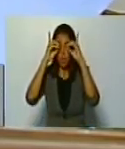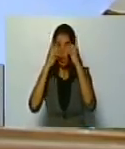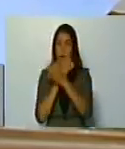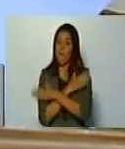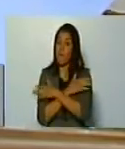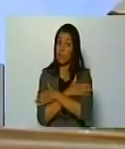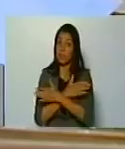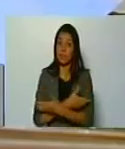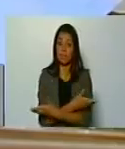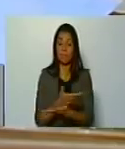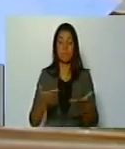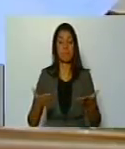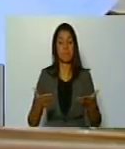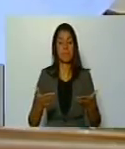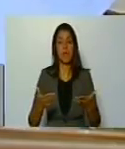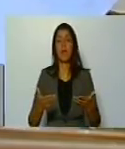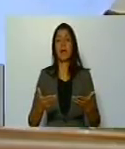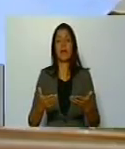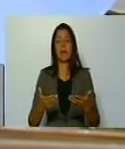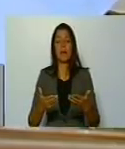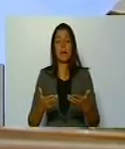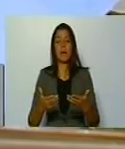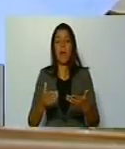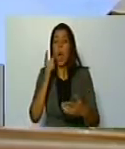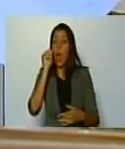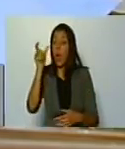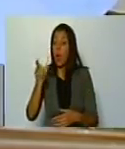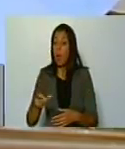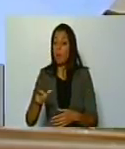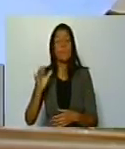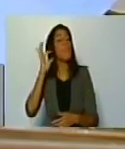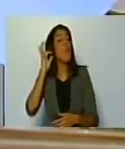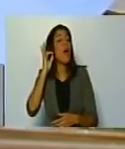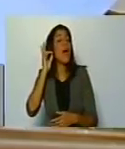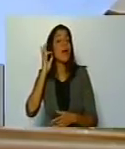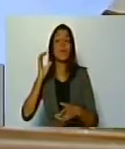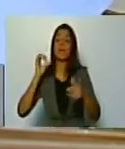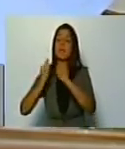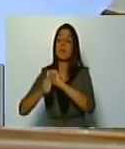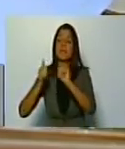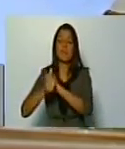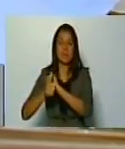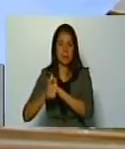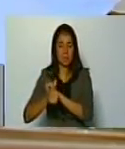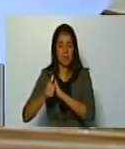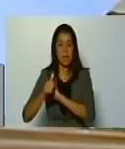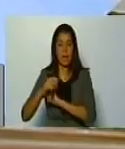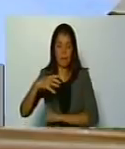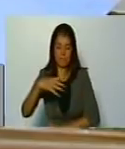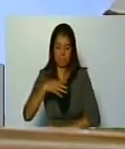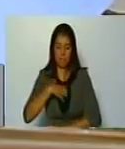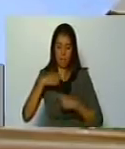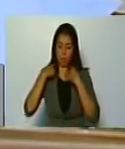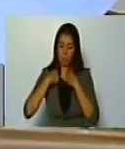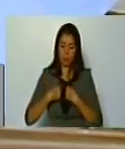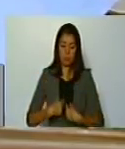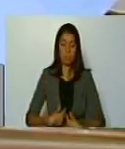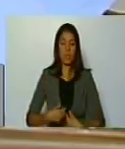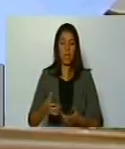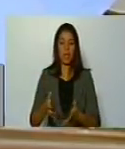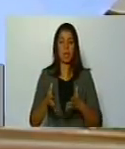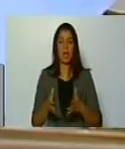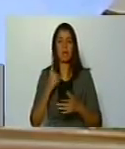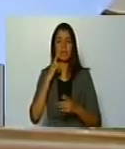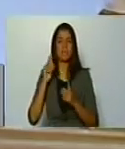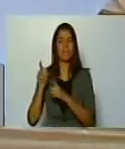todo el Pleno de los Constituyentes a la atleta venezolana Yulimar Rojas, quien fue galardonada en Praga, República Checa,